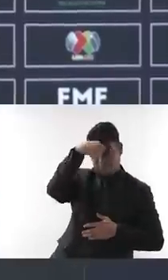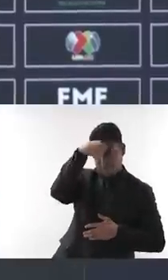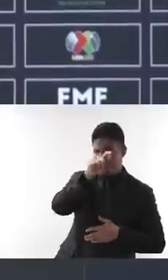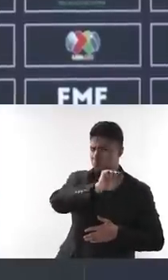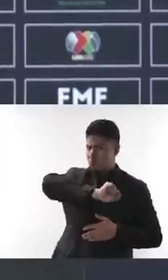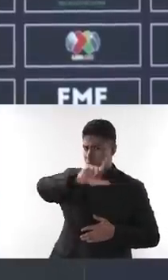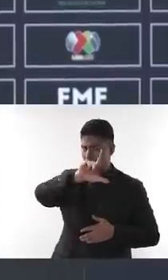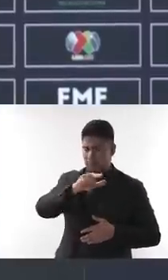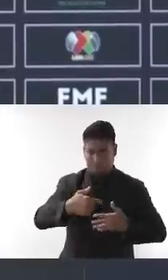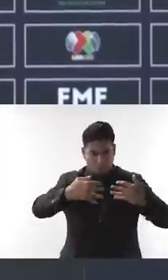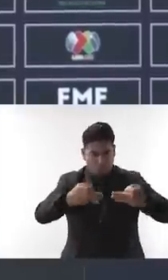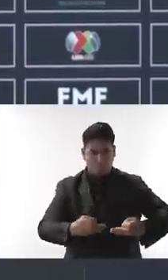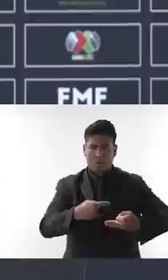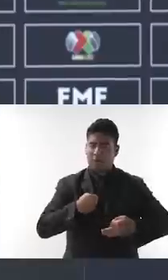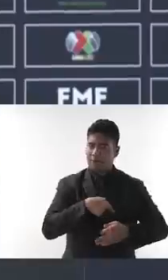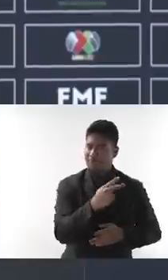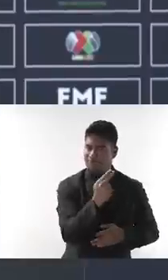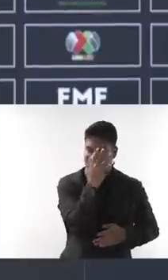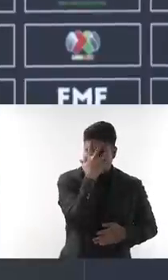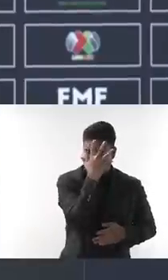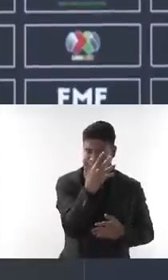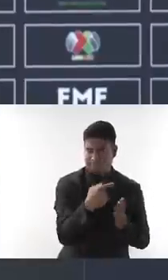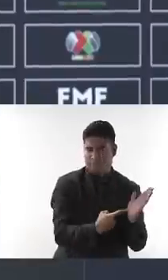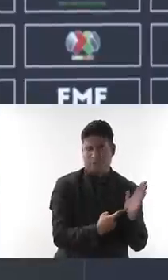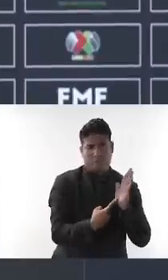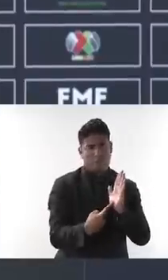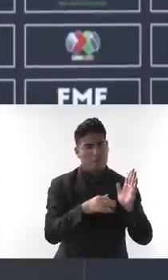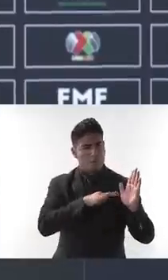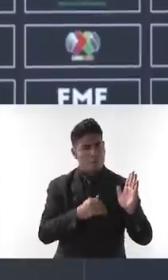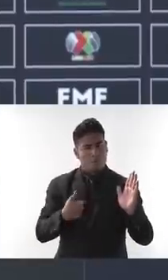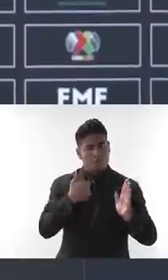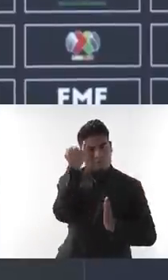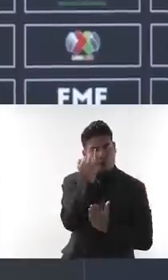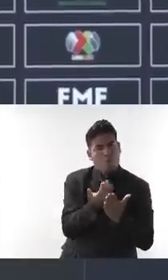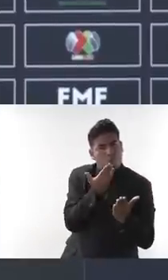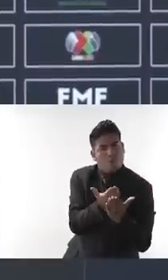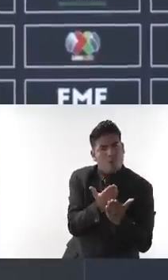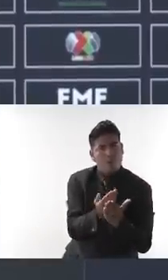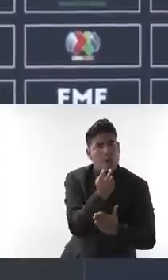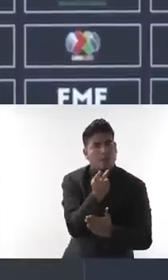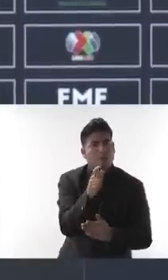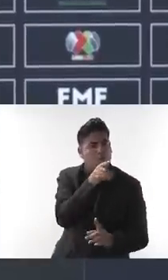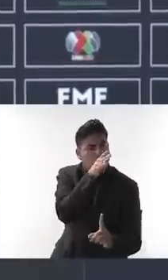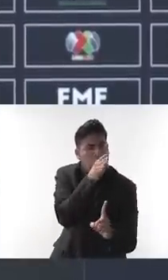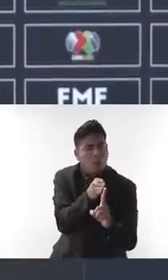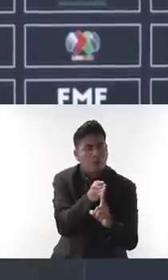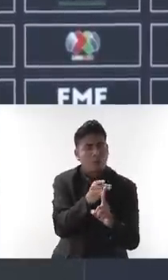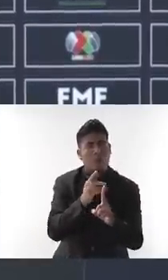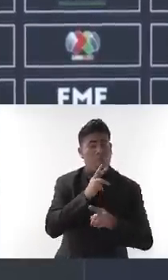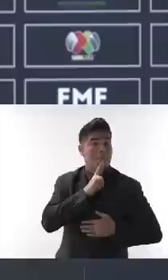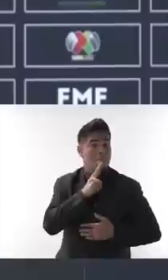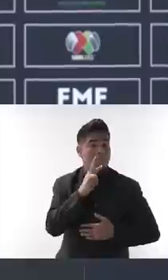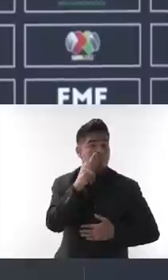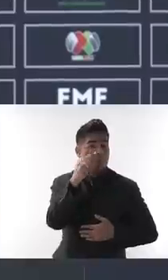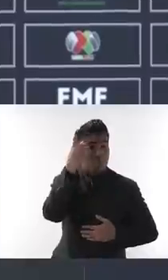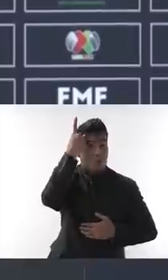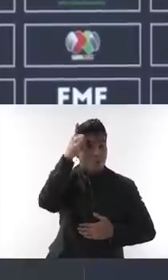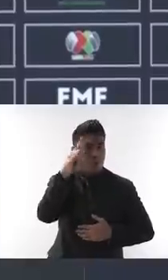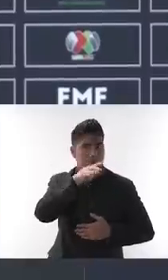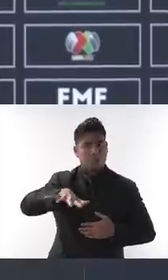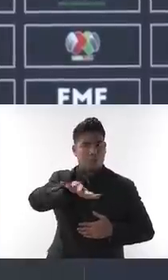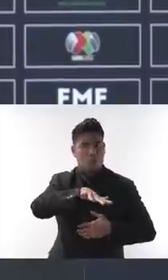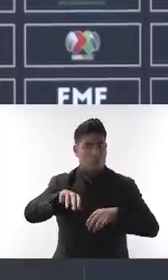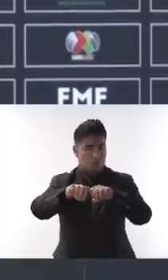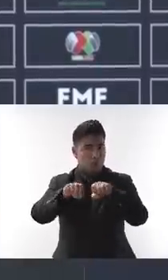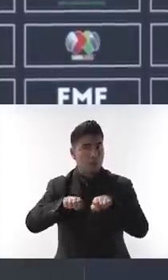los planteamientos y acreditarles que los planteamientos son para mejorar. Lo que quieren nuestros dueños es mejorar,